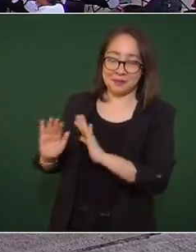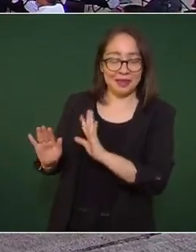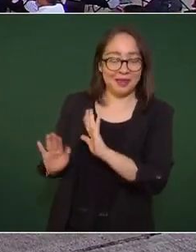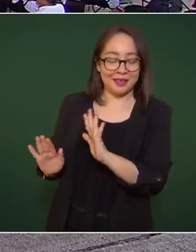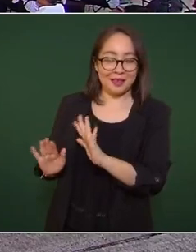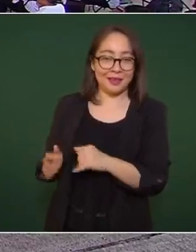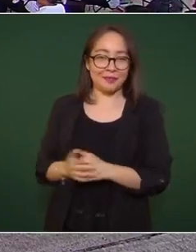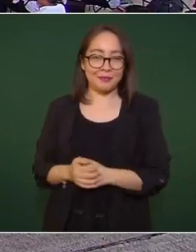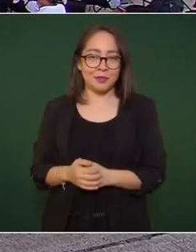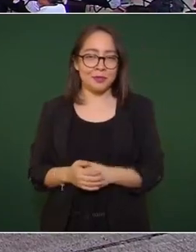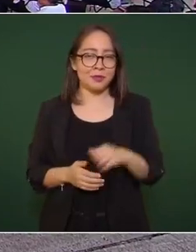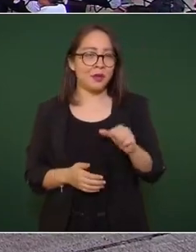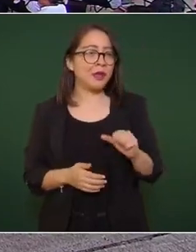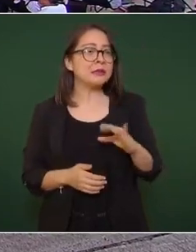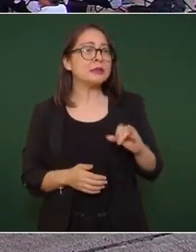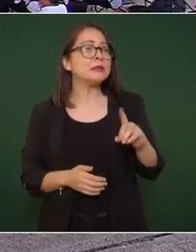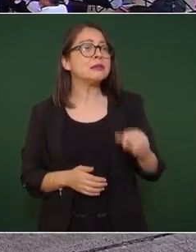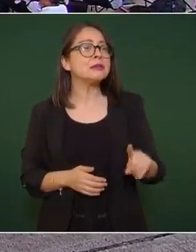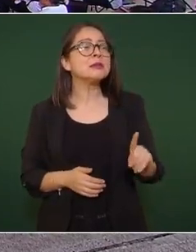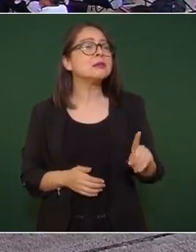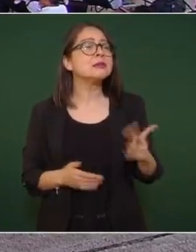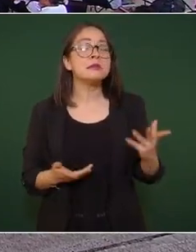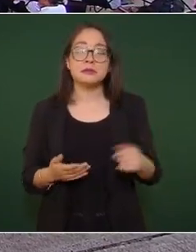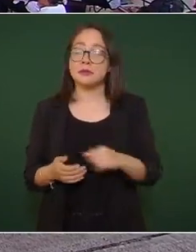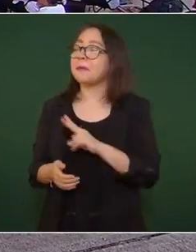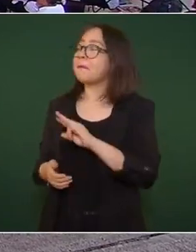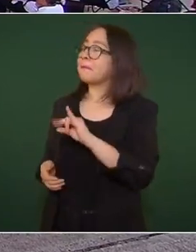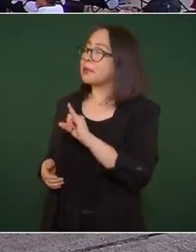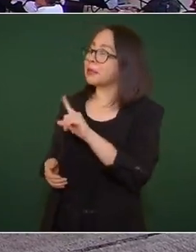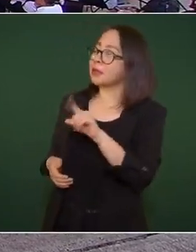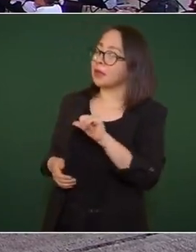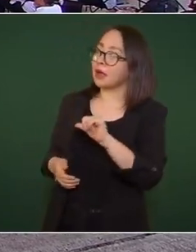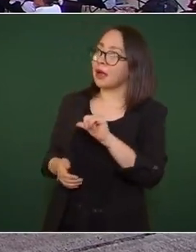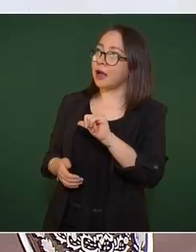Dame un famoso de Asir. Villalbazo. Villalbazo.